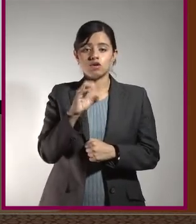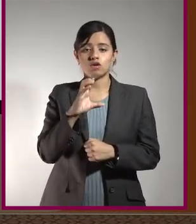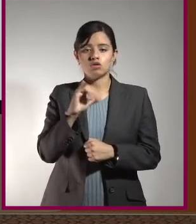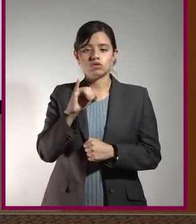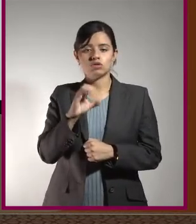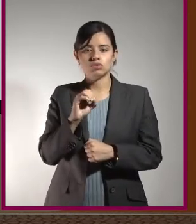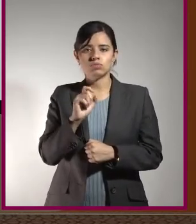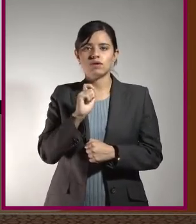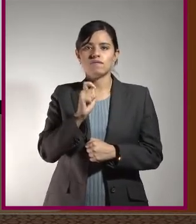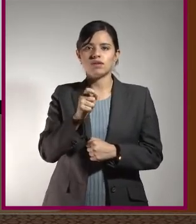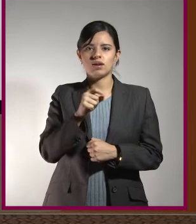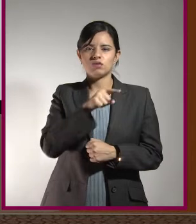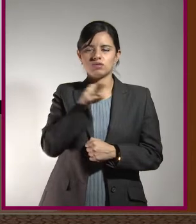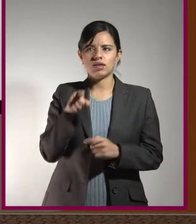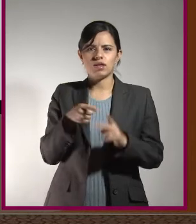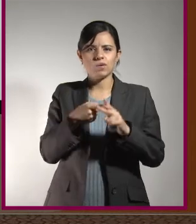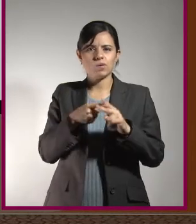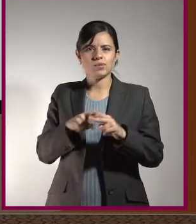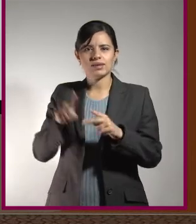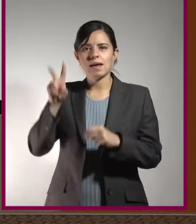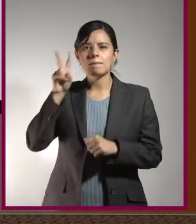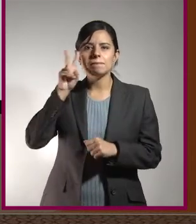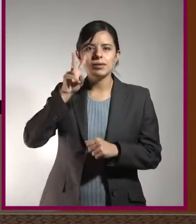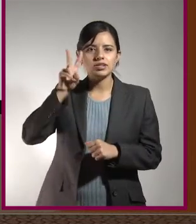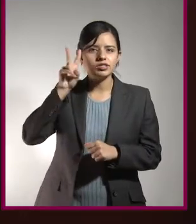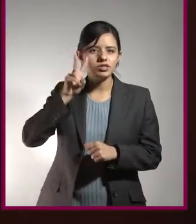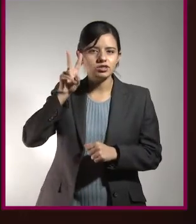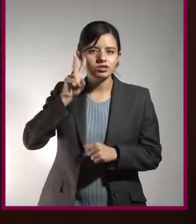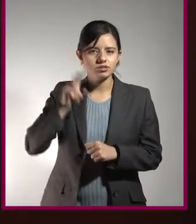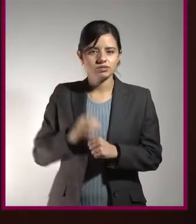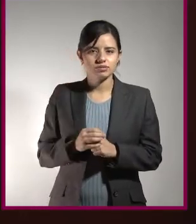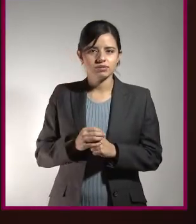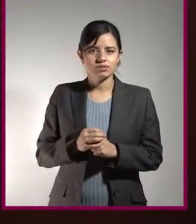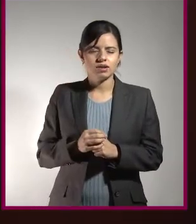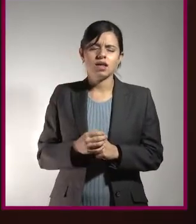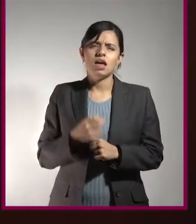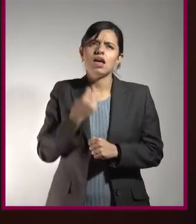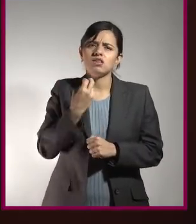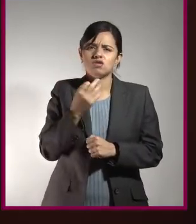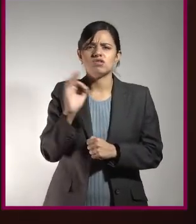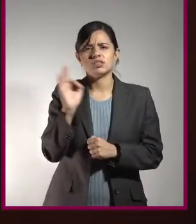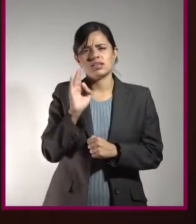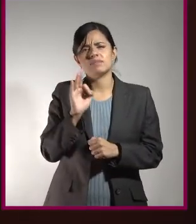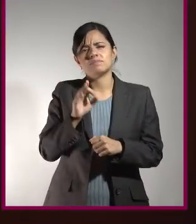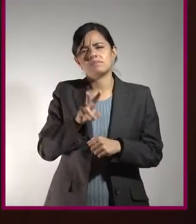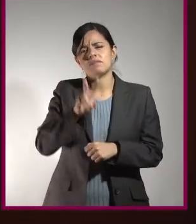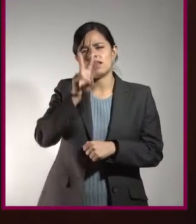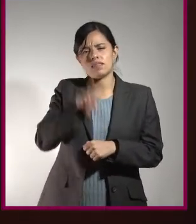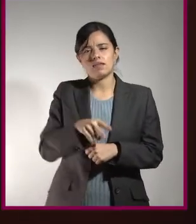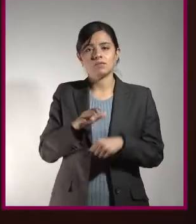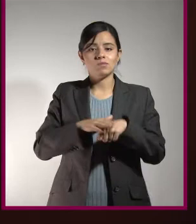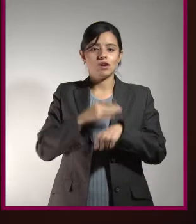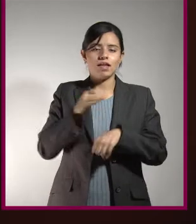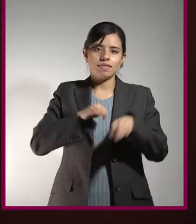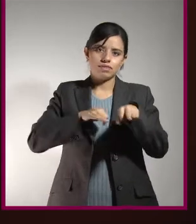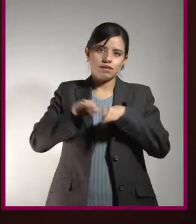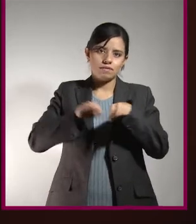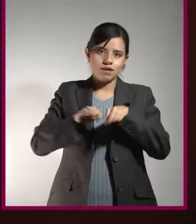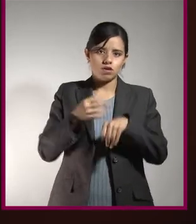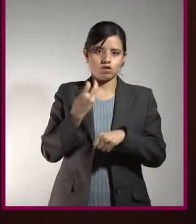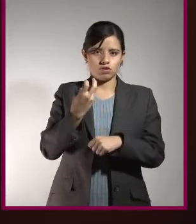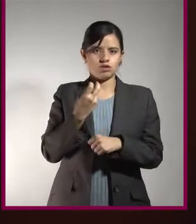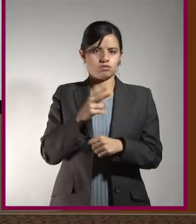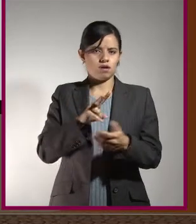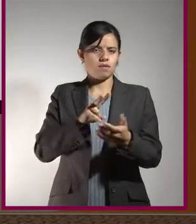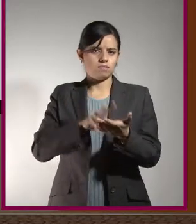ocio es el origen de todos los vicios, ¿no es cierto? Y algo tiene de cierto, porque el trabajo, la industriosidad, desde luego que tiene